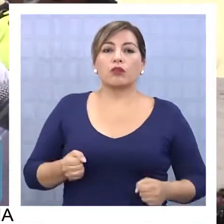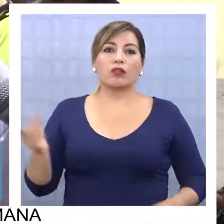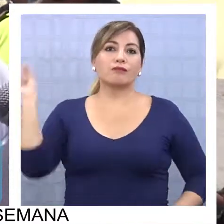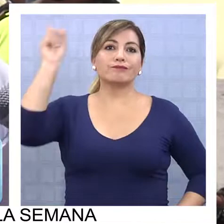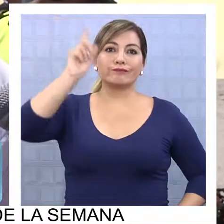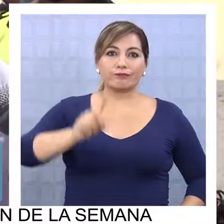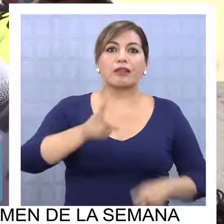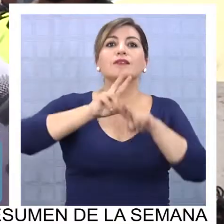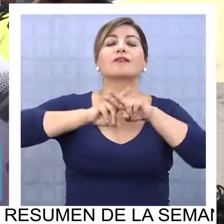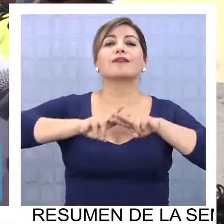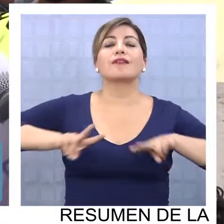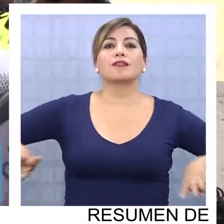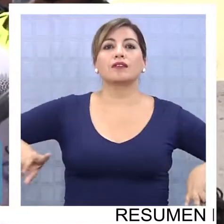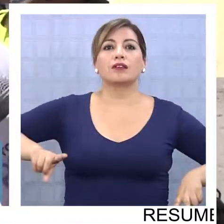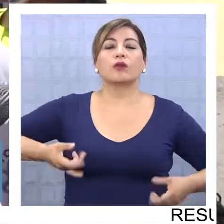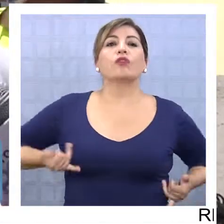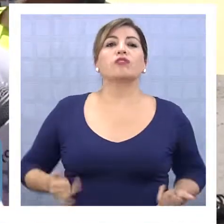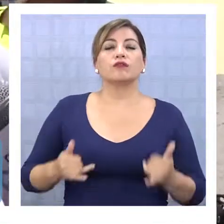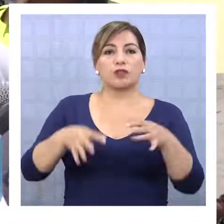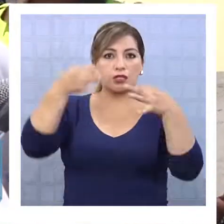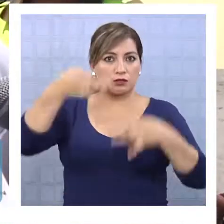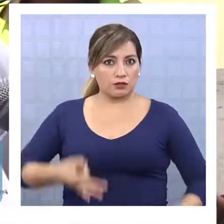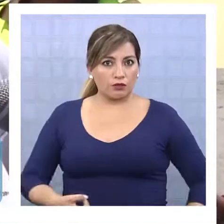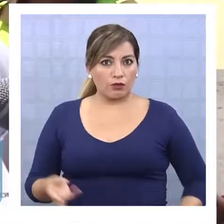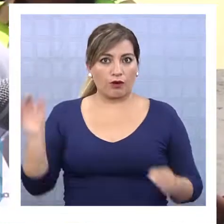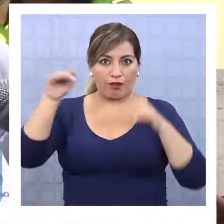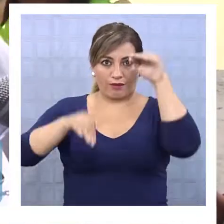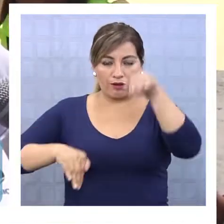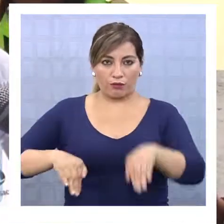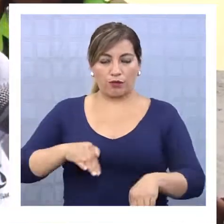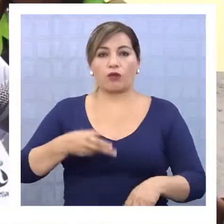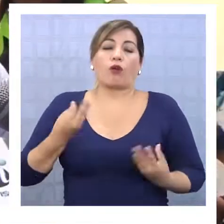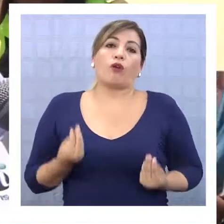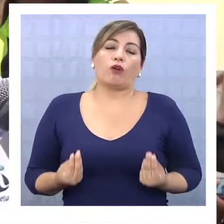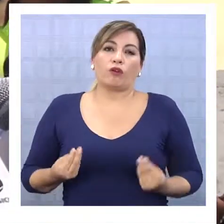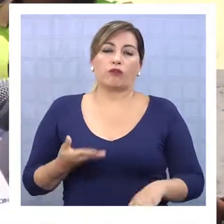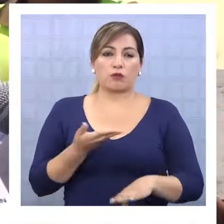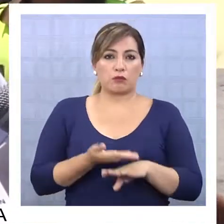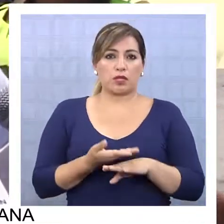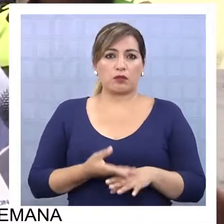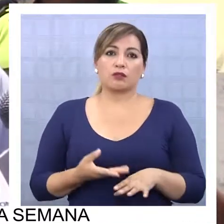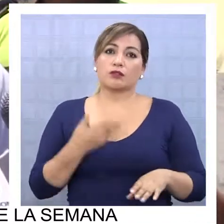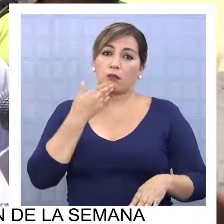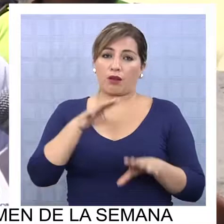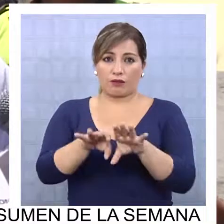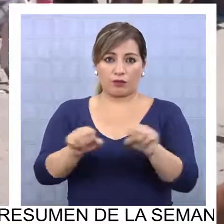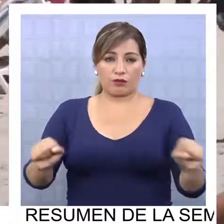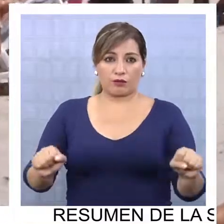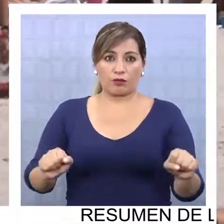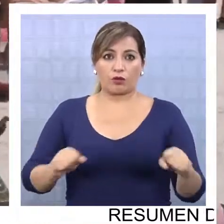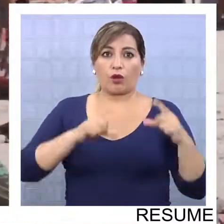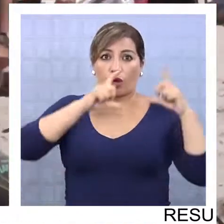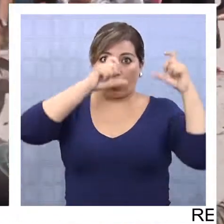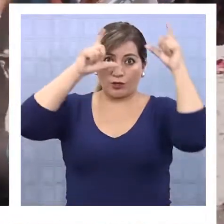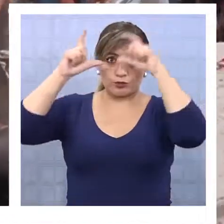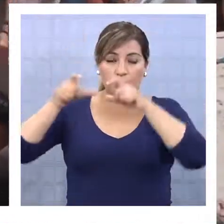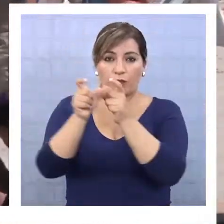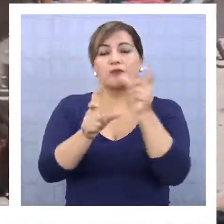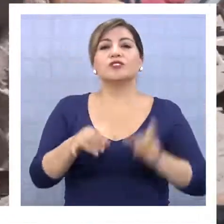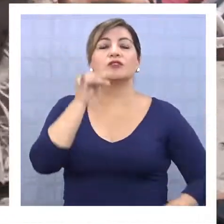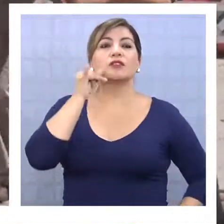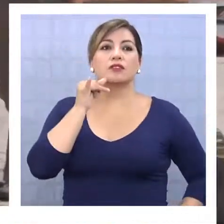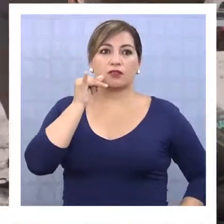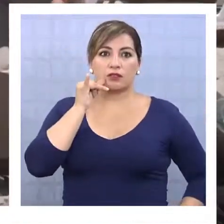veranear tranquilamente y de forma segura aquí a la playa. Obviamente pidiéndole el compromiso también al turista y al